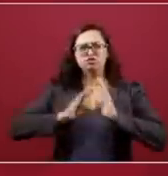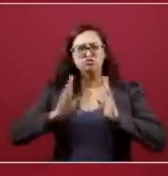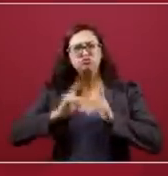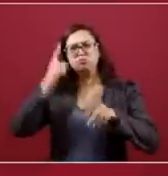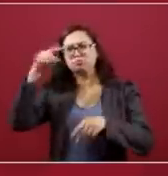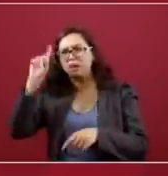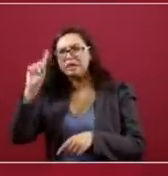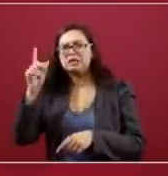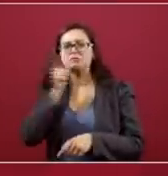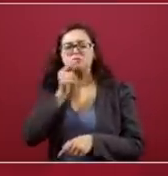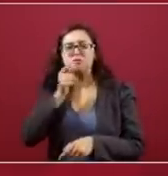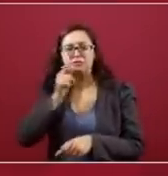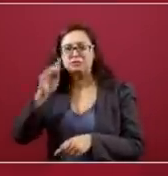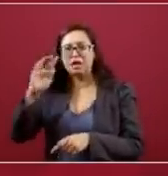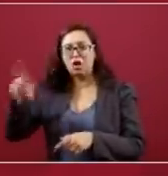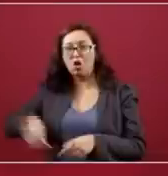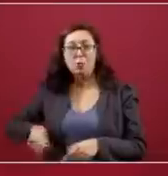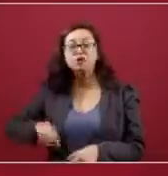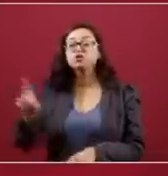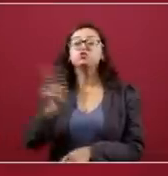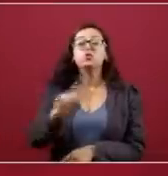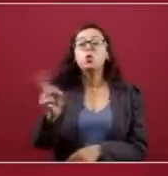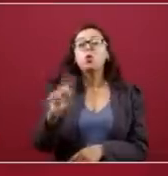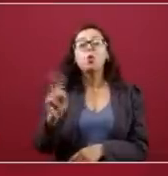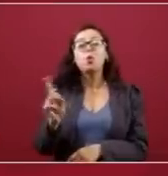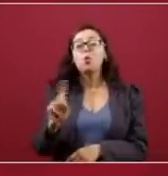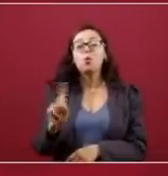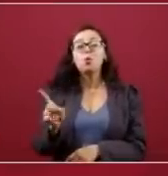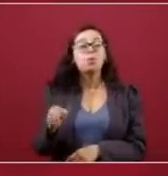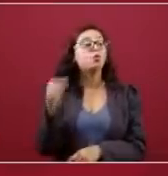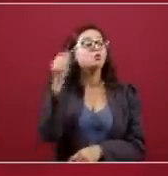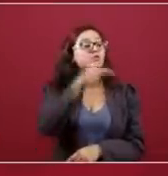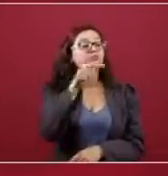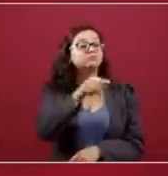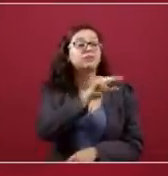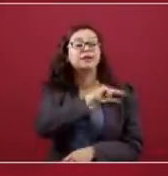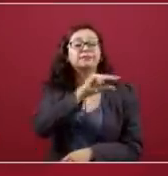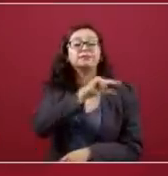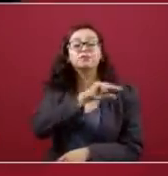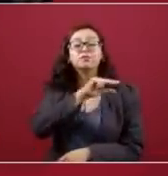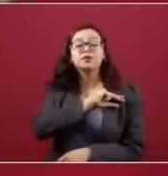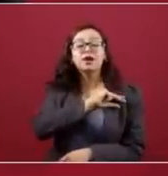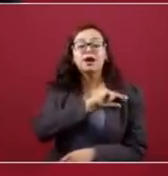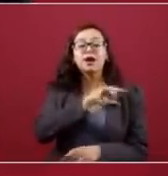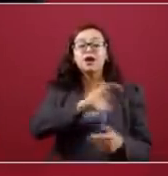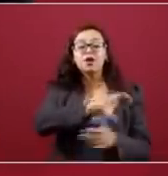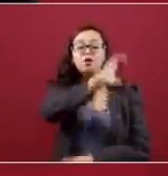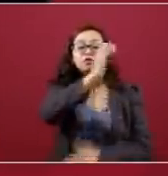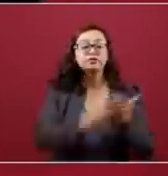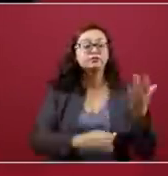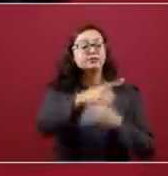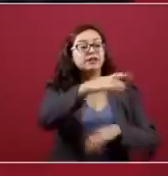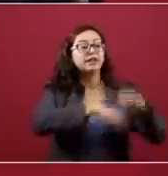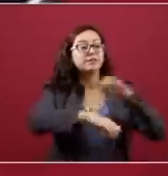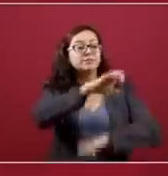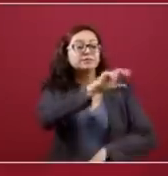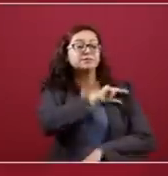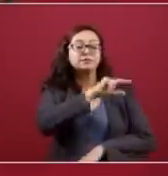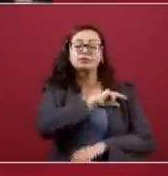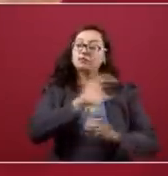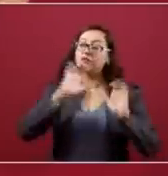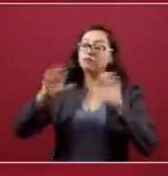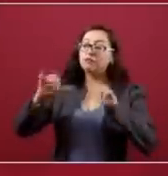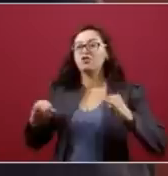soldados, sino con elementos contratados a empresas privadas